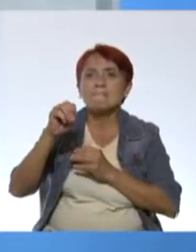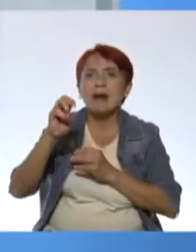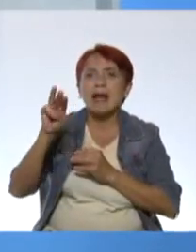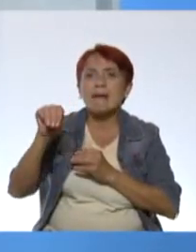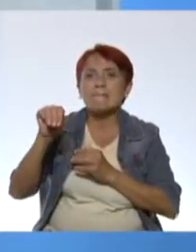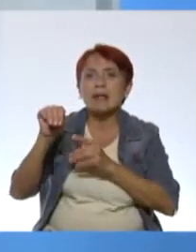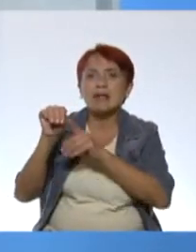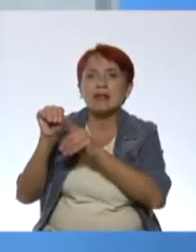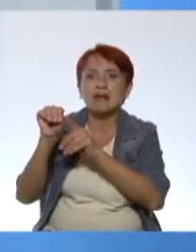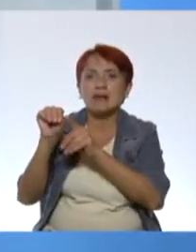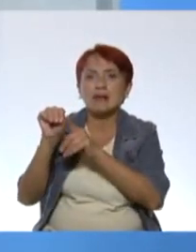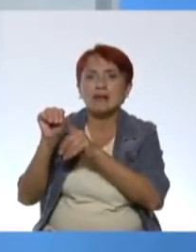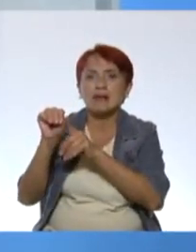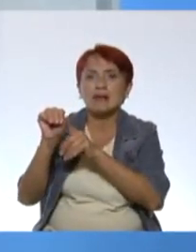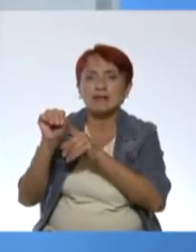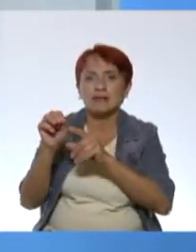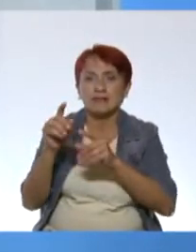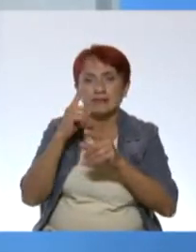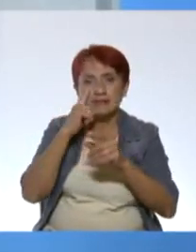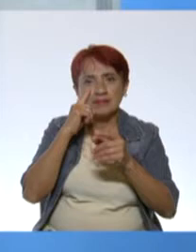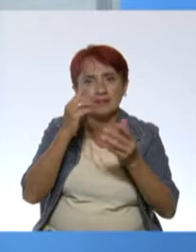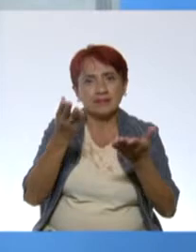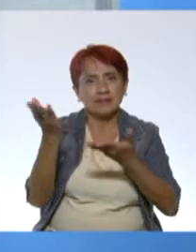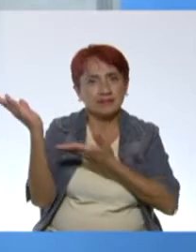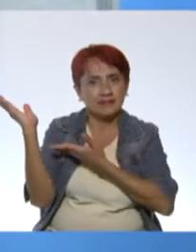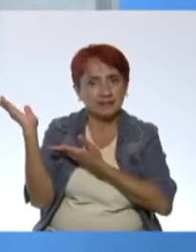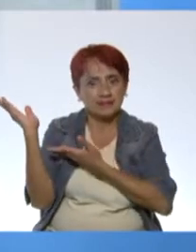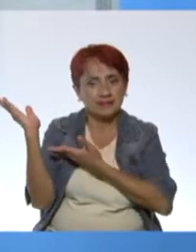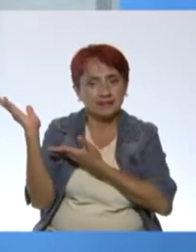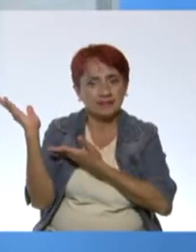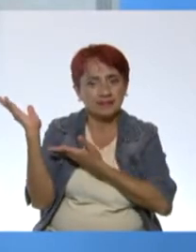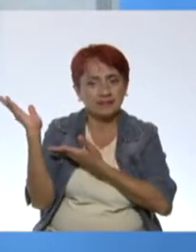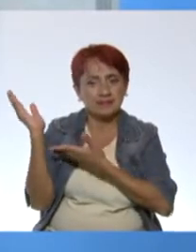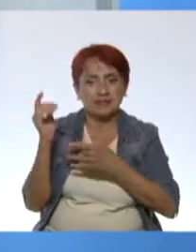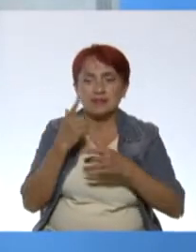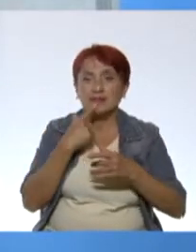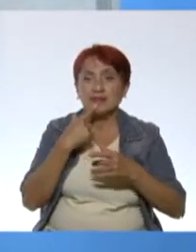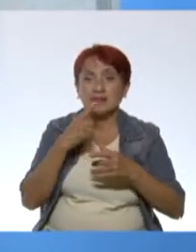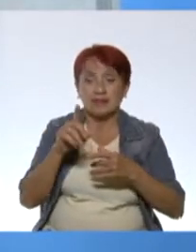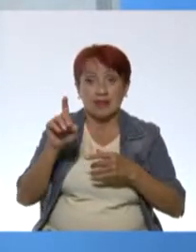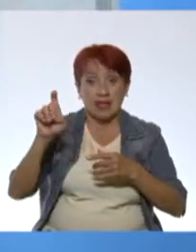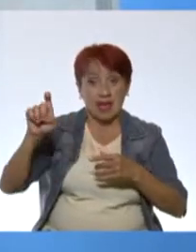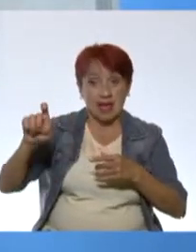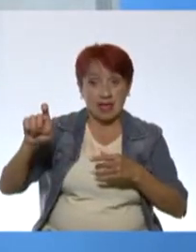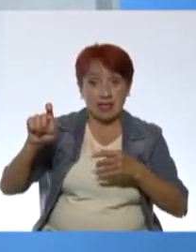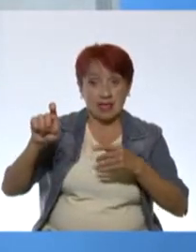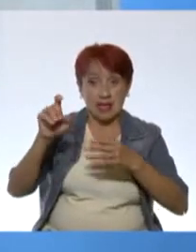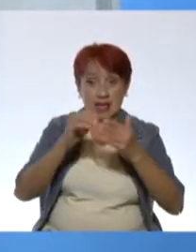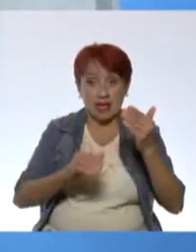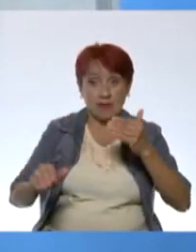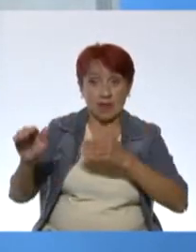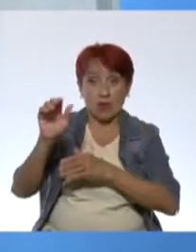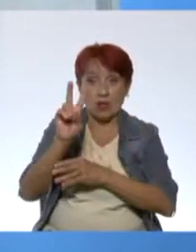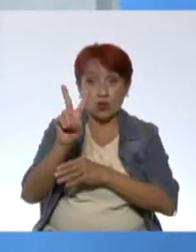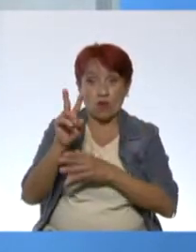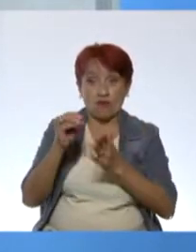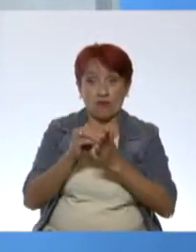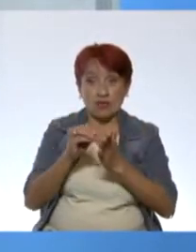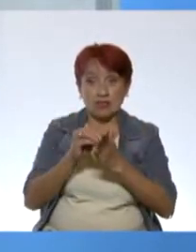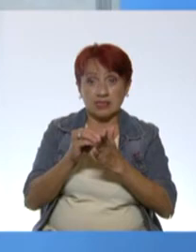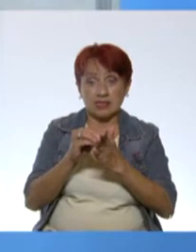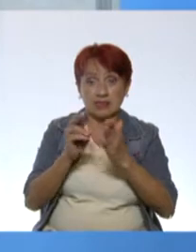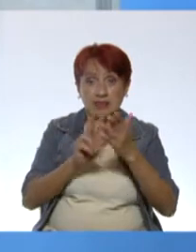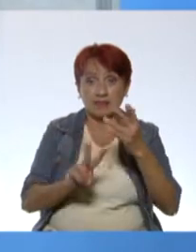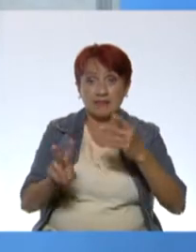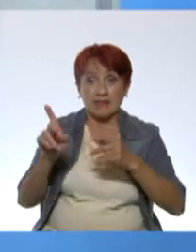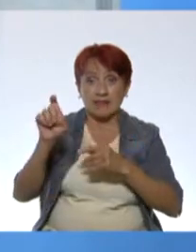módulo de m va a ser igual. Bueno, nos dicen que es x cuadrado más y cuadrado. En